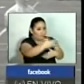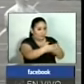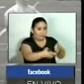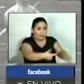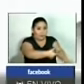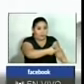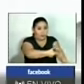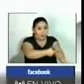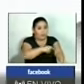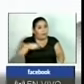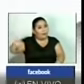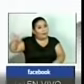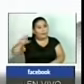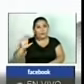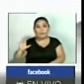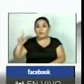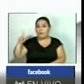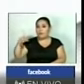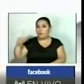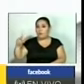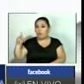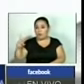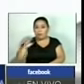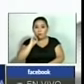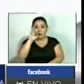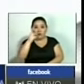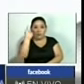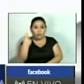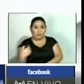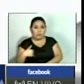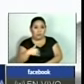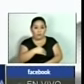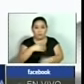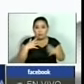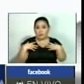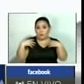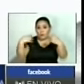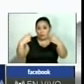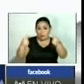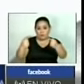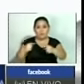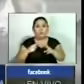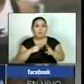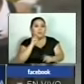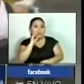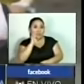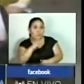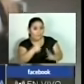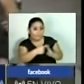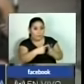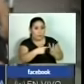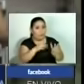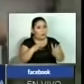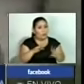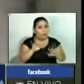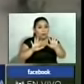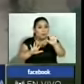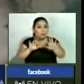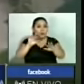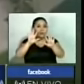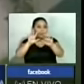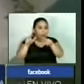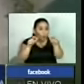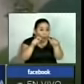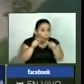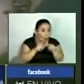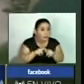en el hospital de San Rafael en Santa Tecla. Según el ministro de Salud, Francisco Alaví, se trata de 2 pacientes de